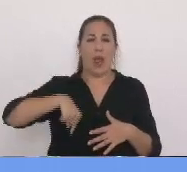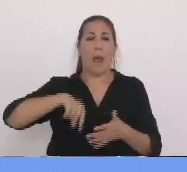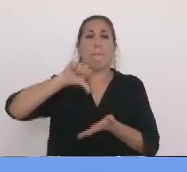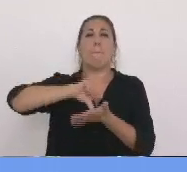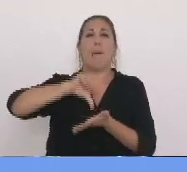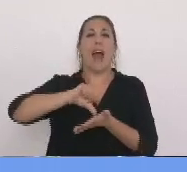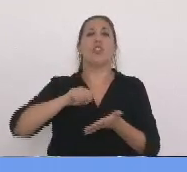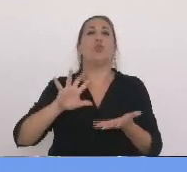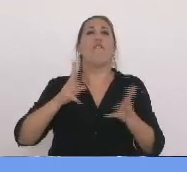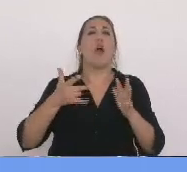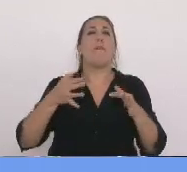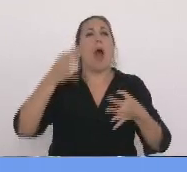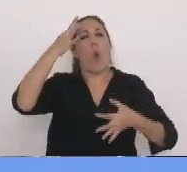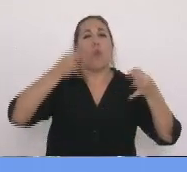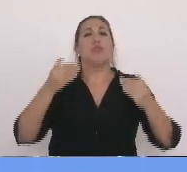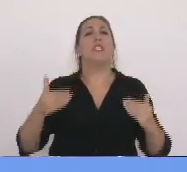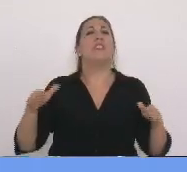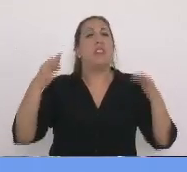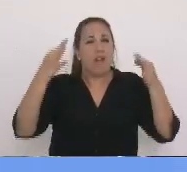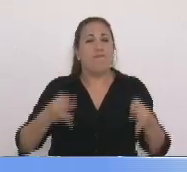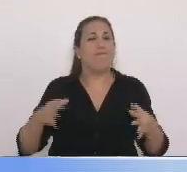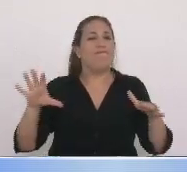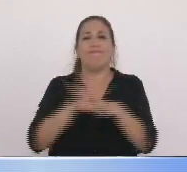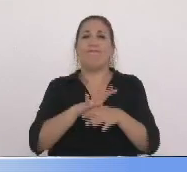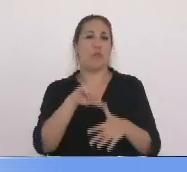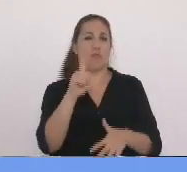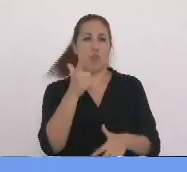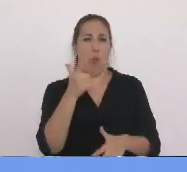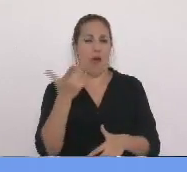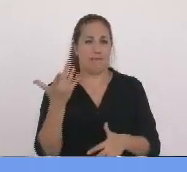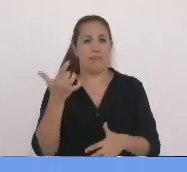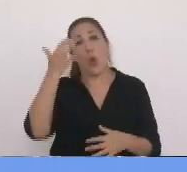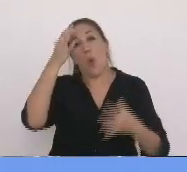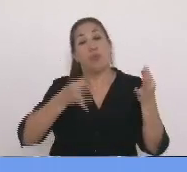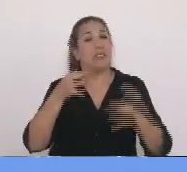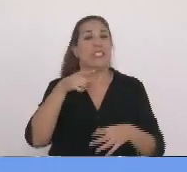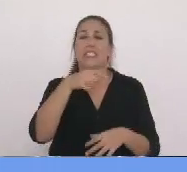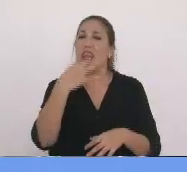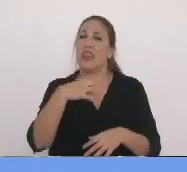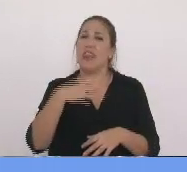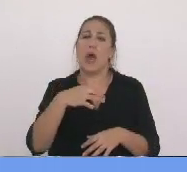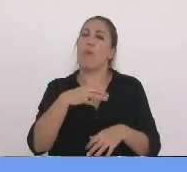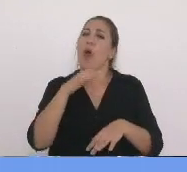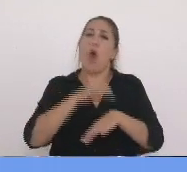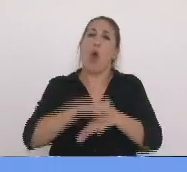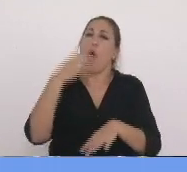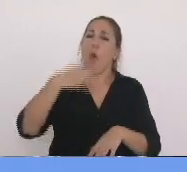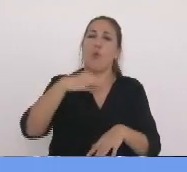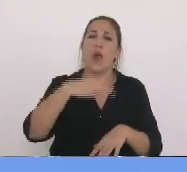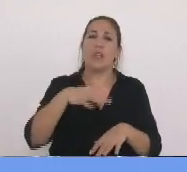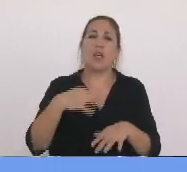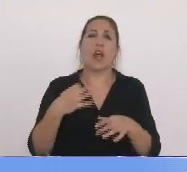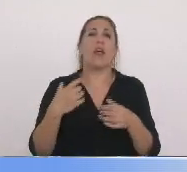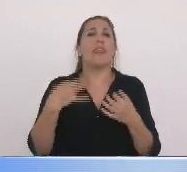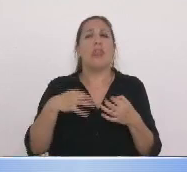y no hay duda que la justicia tiene por compromiso y misión favorecer el acceso